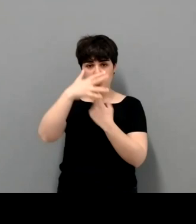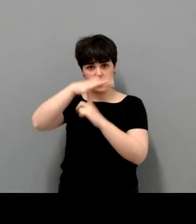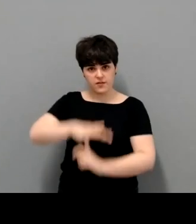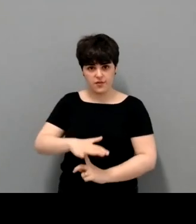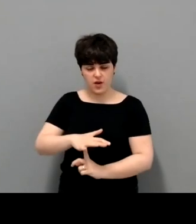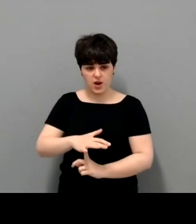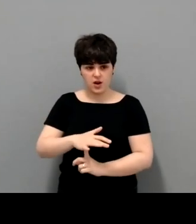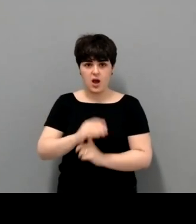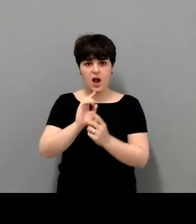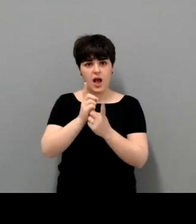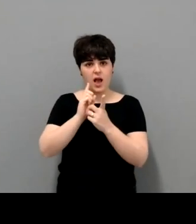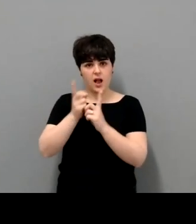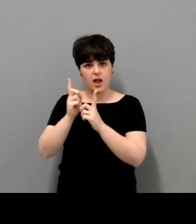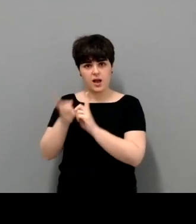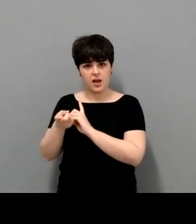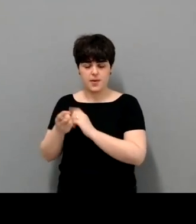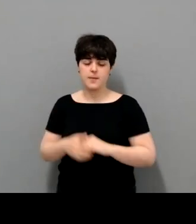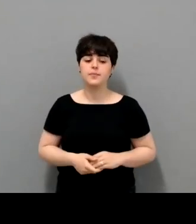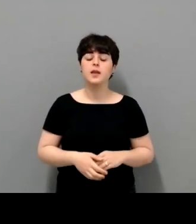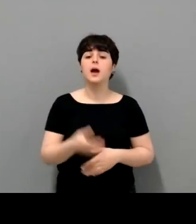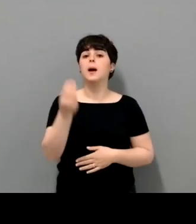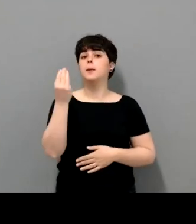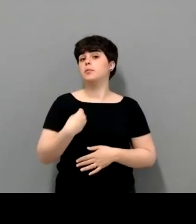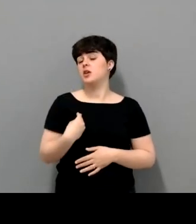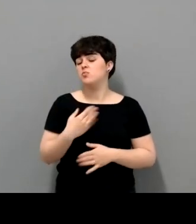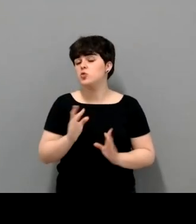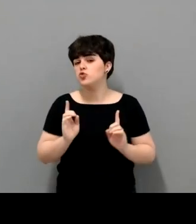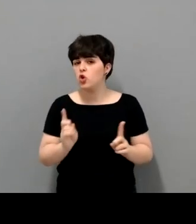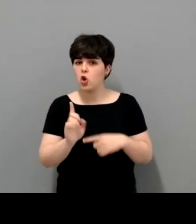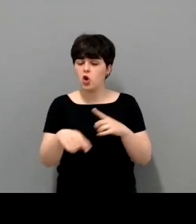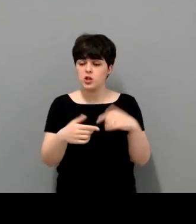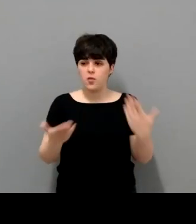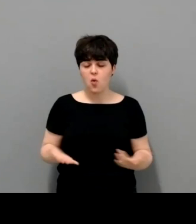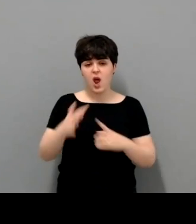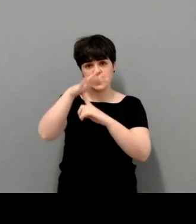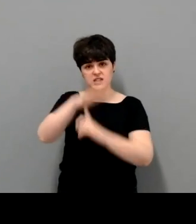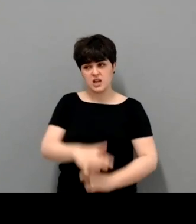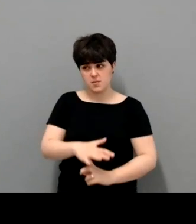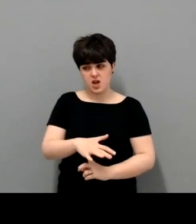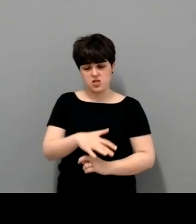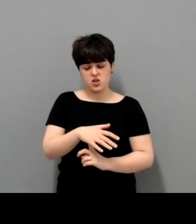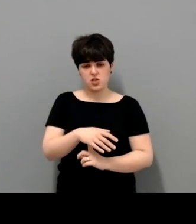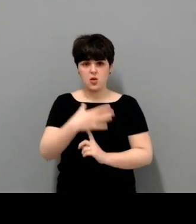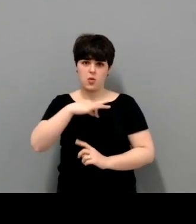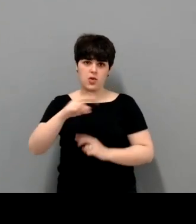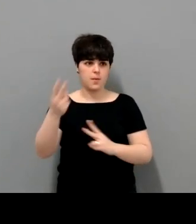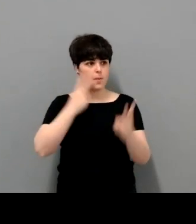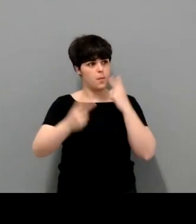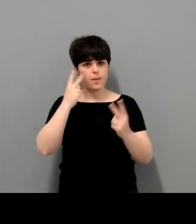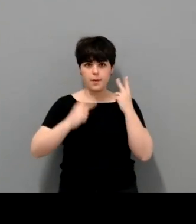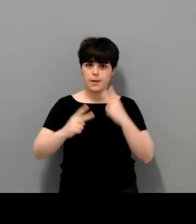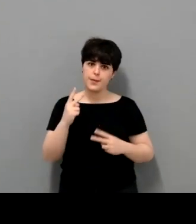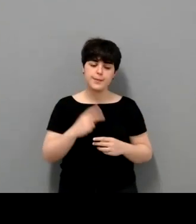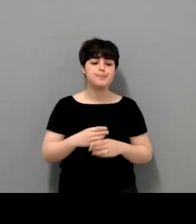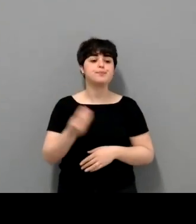vayan paliando. Aunque solo sea para que las discriminaciones se vayan visibilizando.